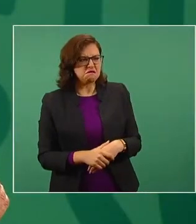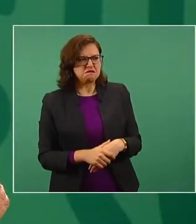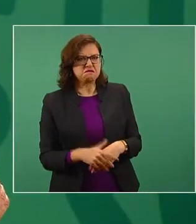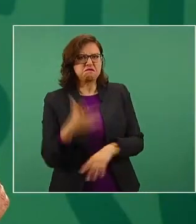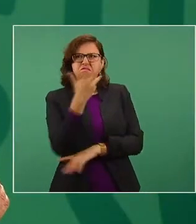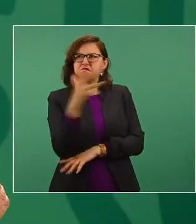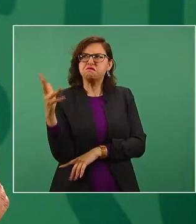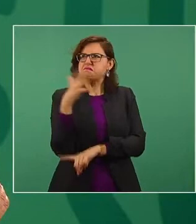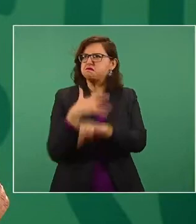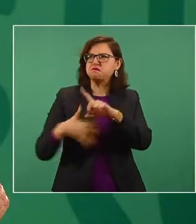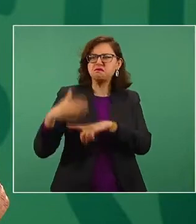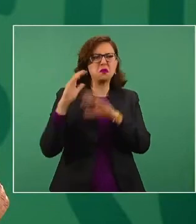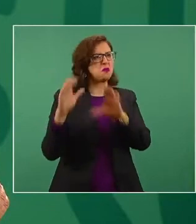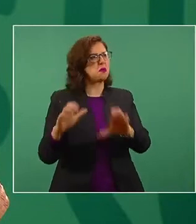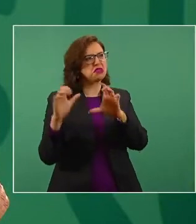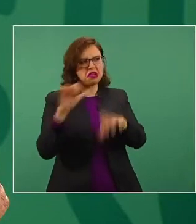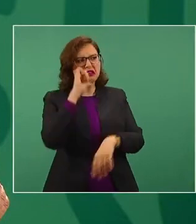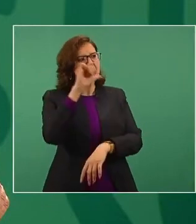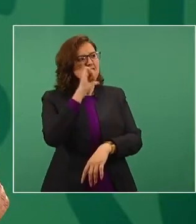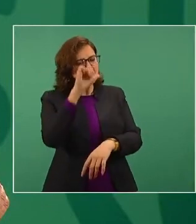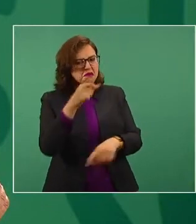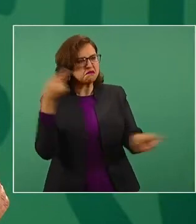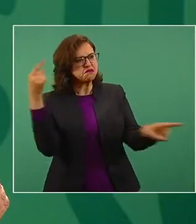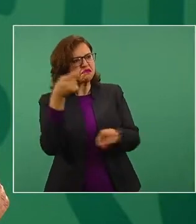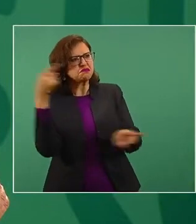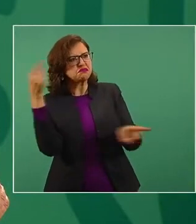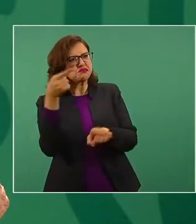por el cambio climático.